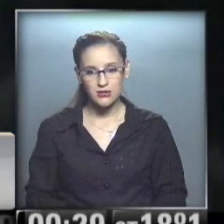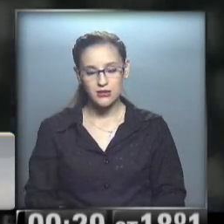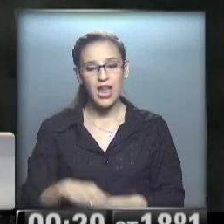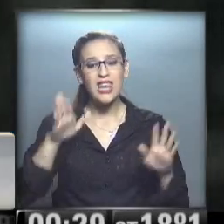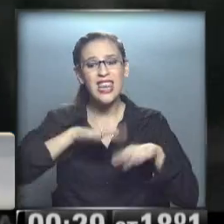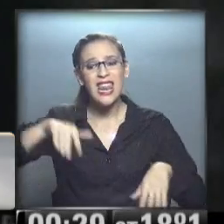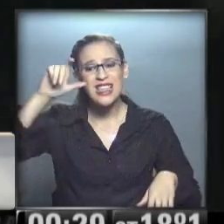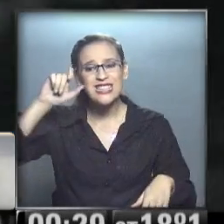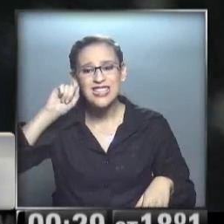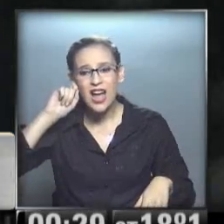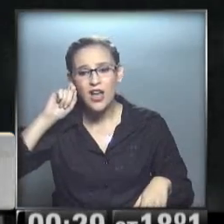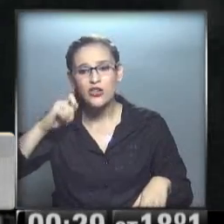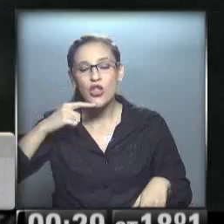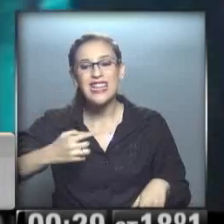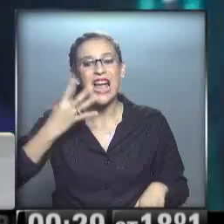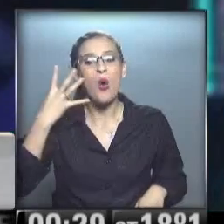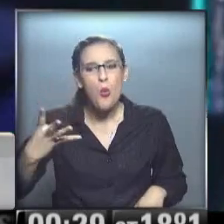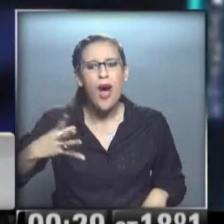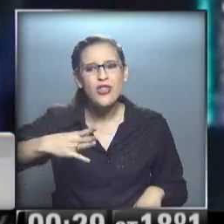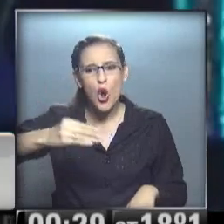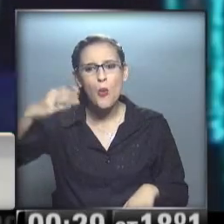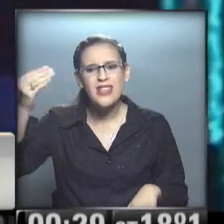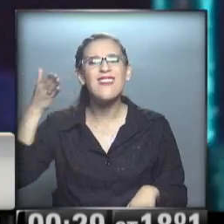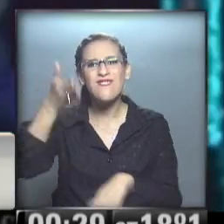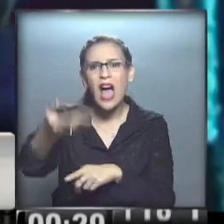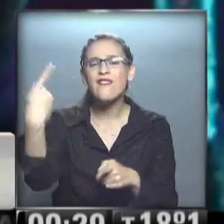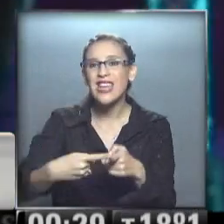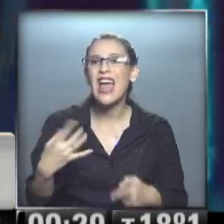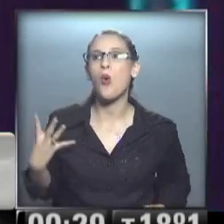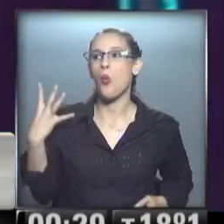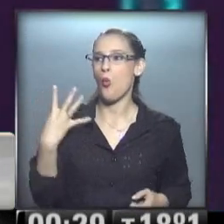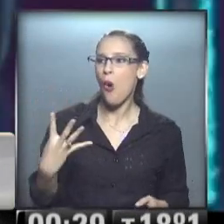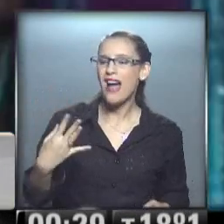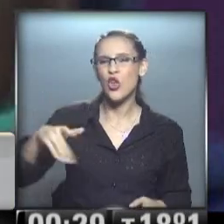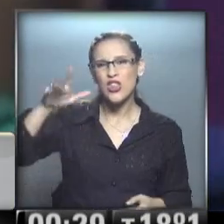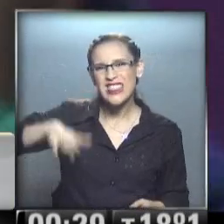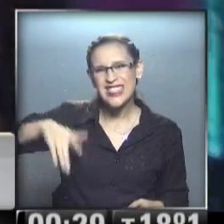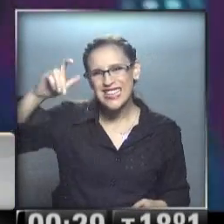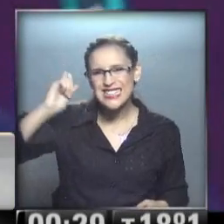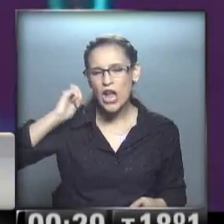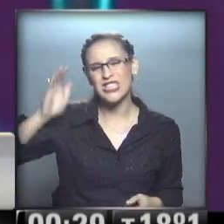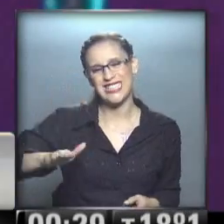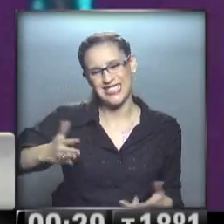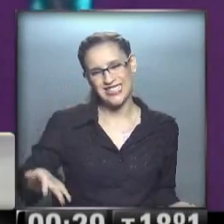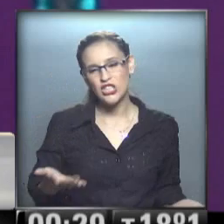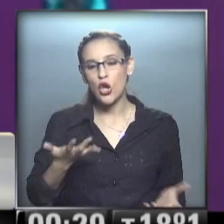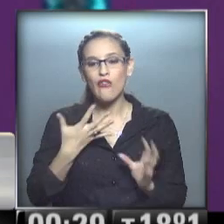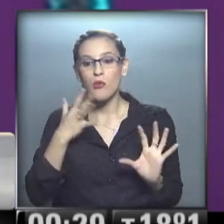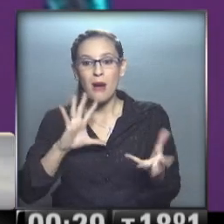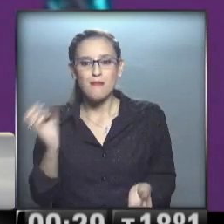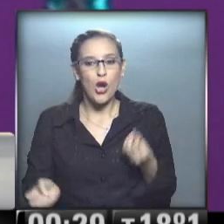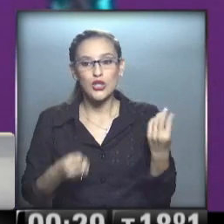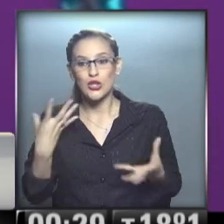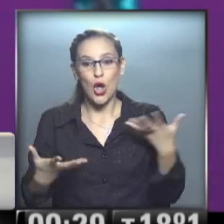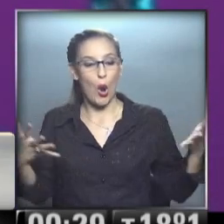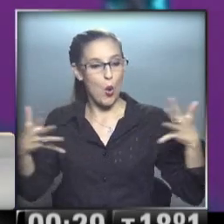que dicen, no, yo ya estuve en 4 festivales, 4 misas indias. Es realmente conmovedor ver eso, la unión que se da